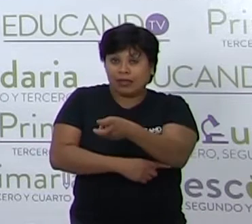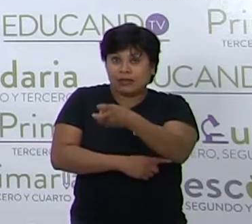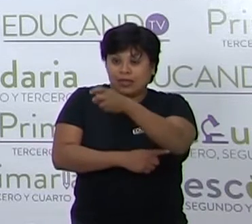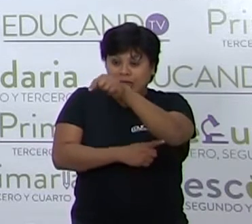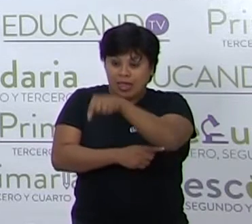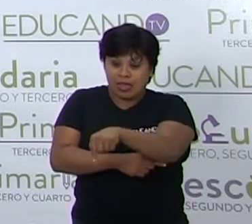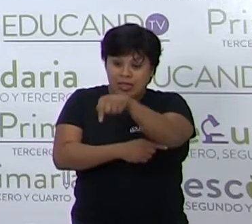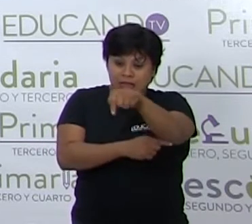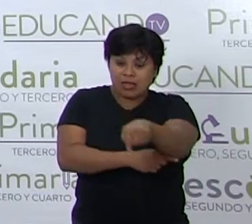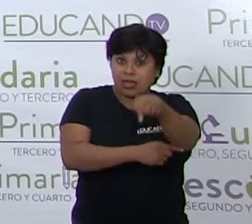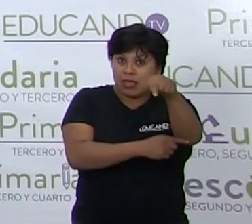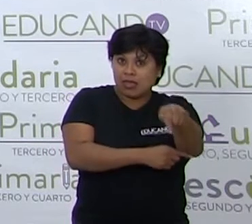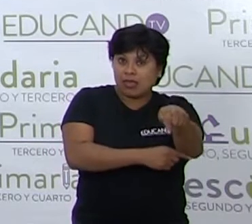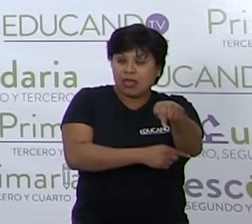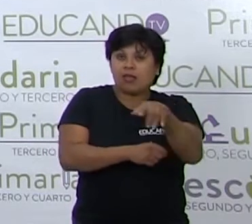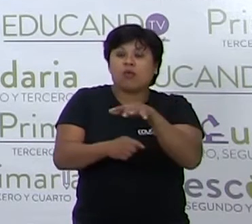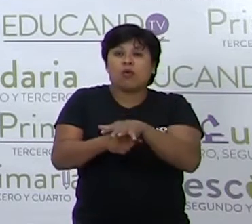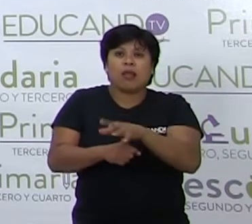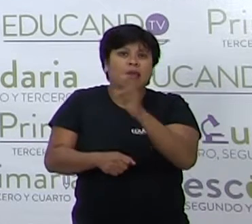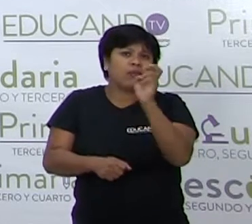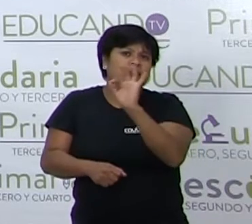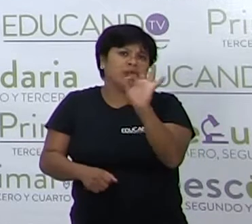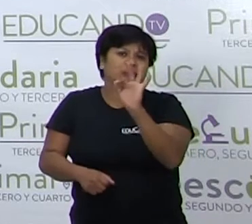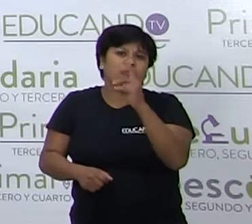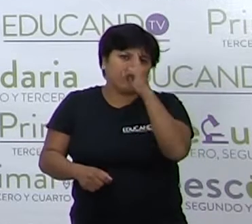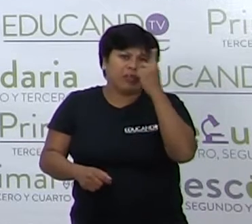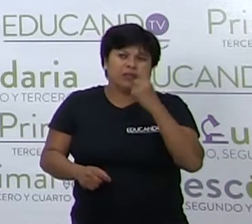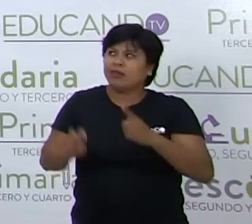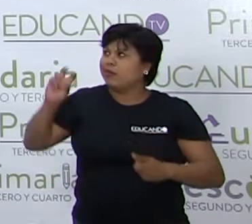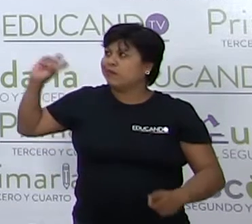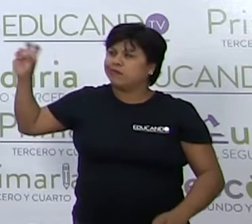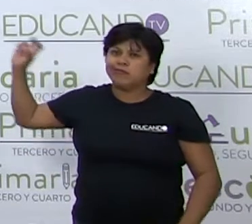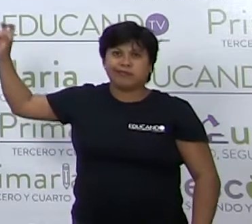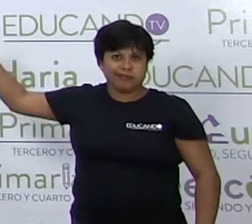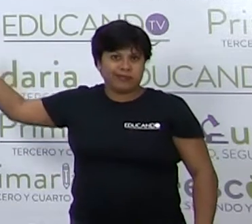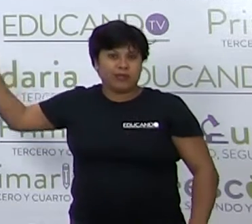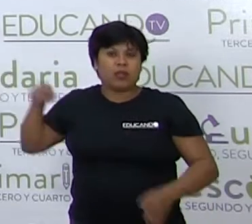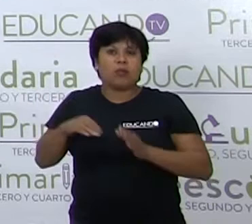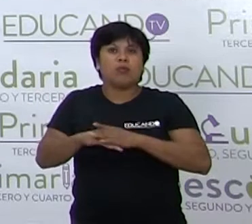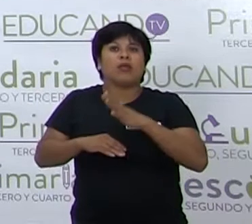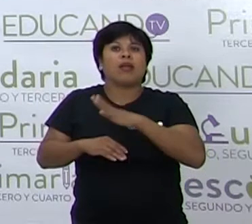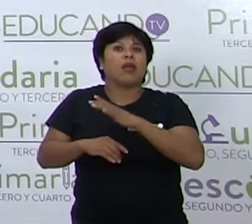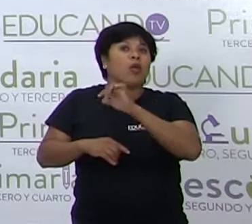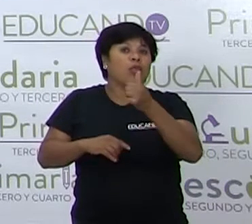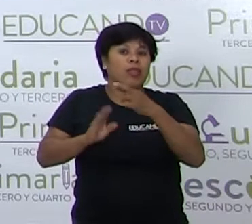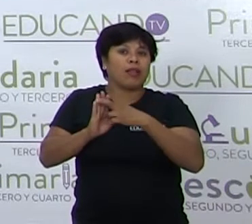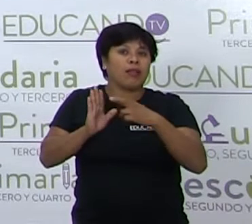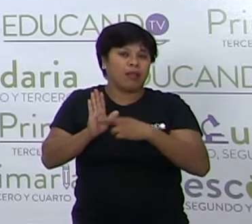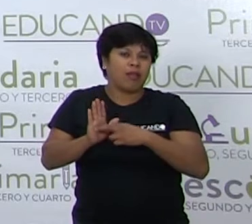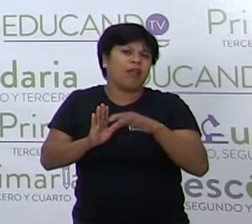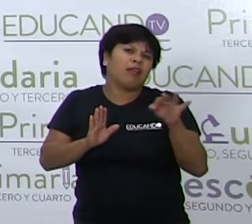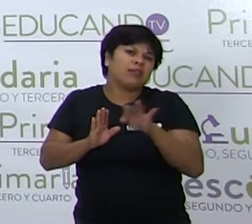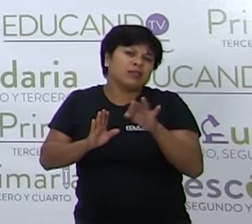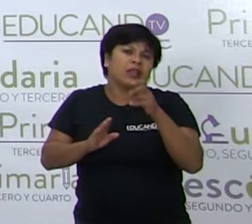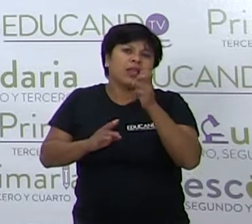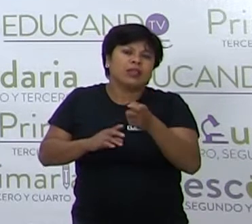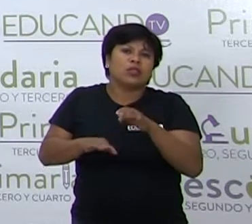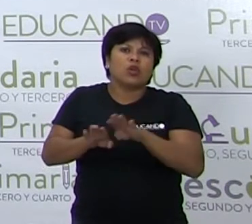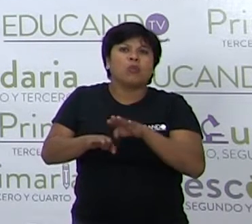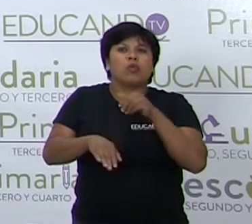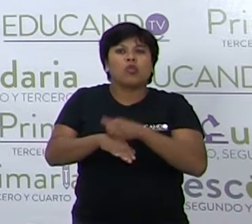aquí. A lo mejor aquí sería muy fácil, ¿verdad? ¿Por qué? Porque hay otra regla, que por lo regular son